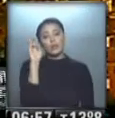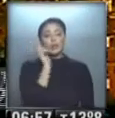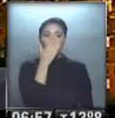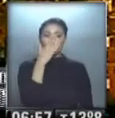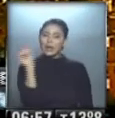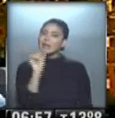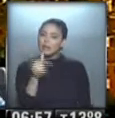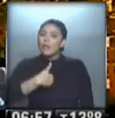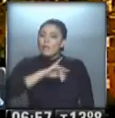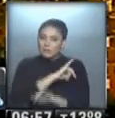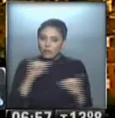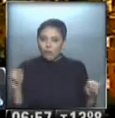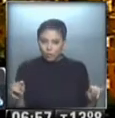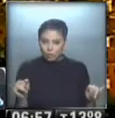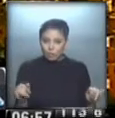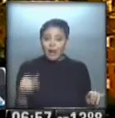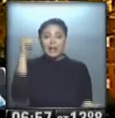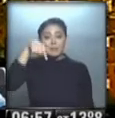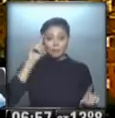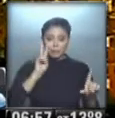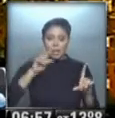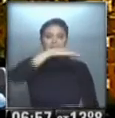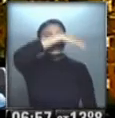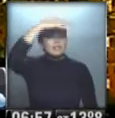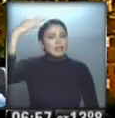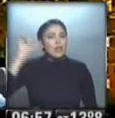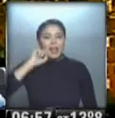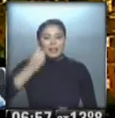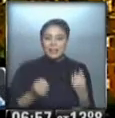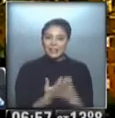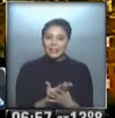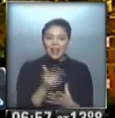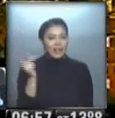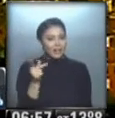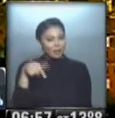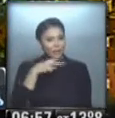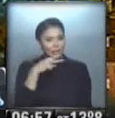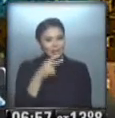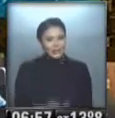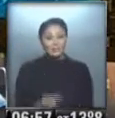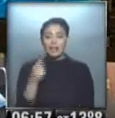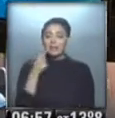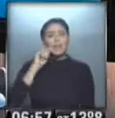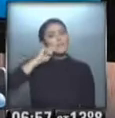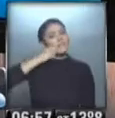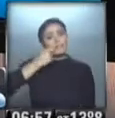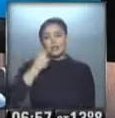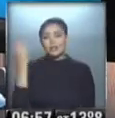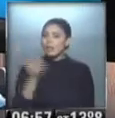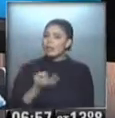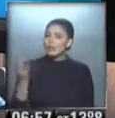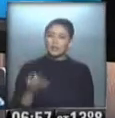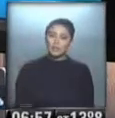entonces tenemos mucha más información y ese cielazo, qué linda mañana, Cari, viernes. Ay, hermoso,